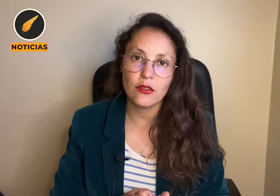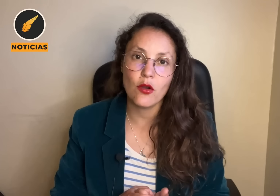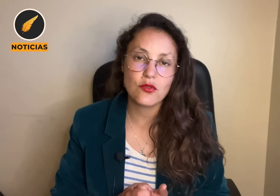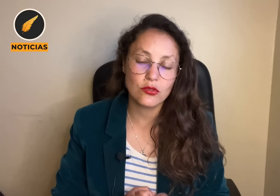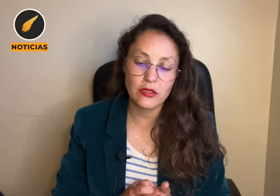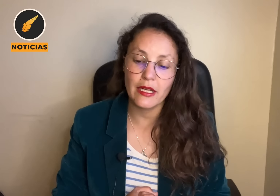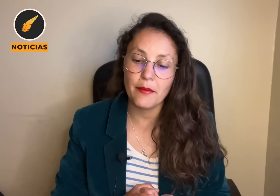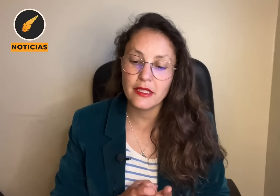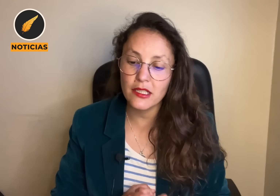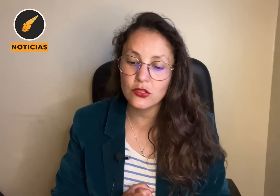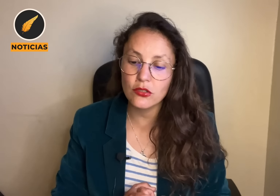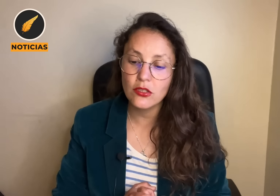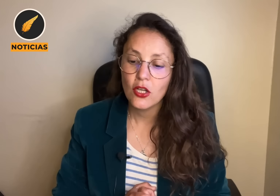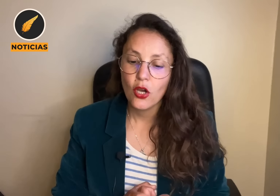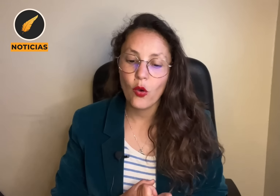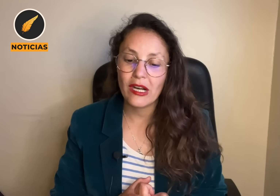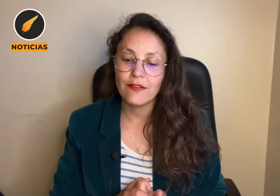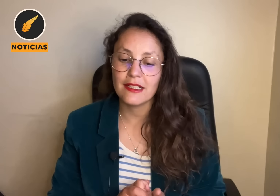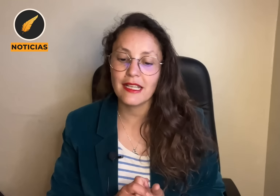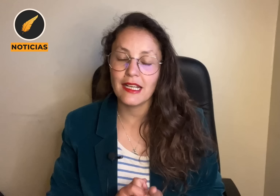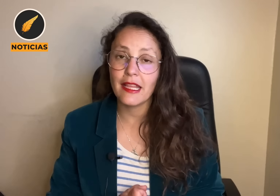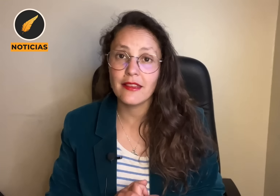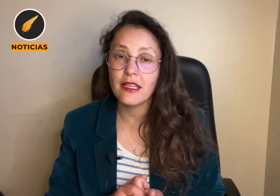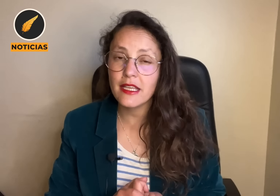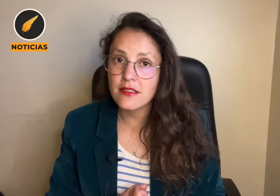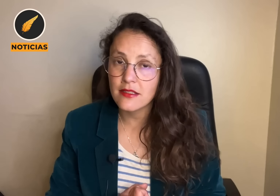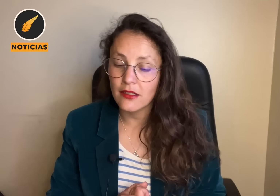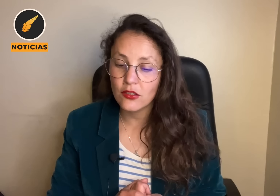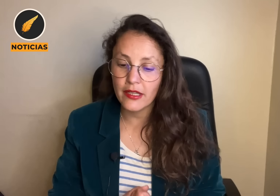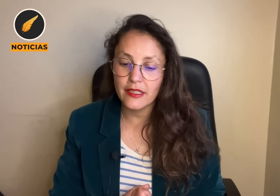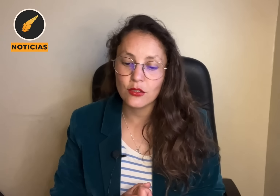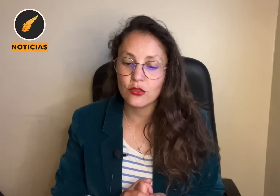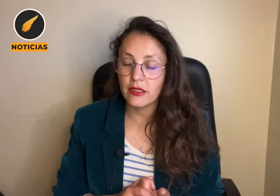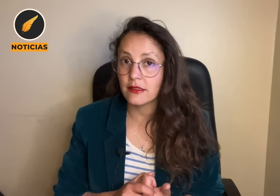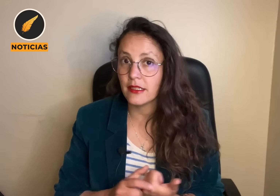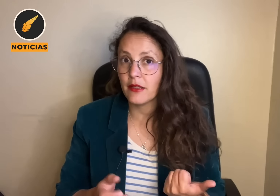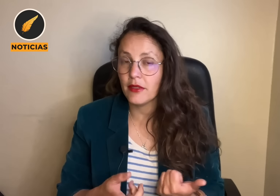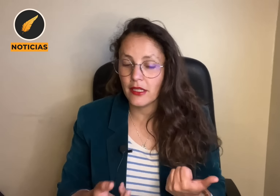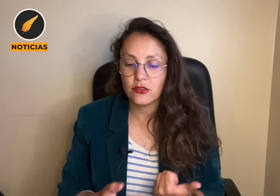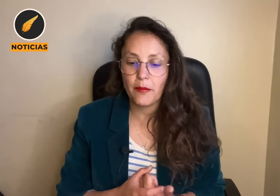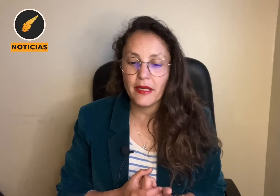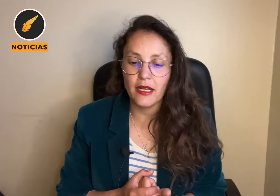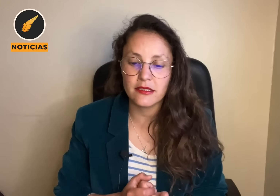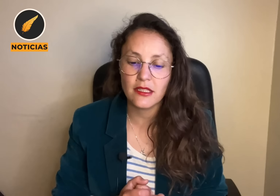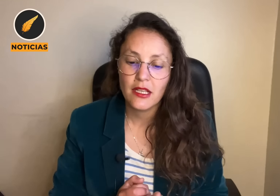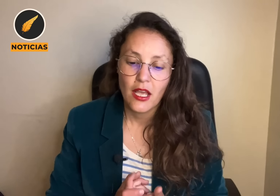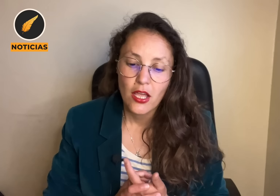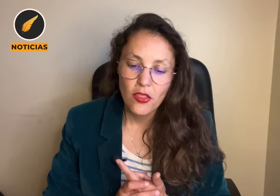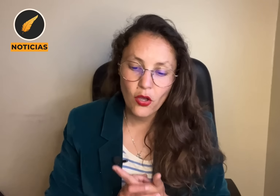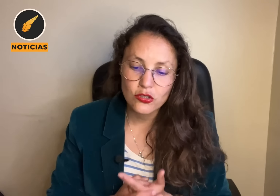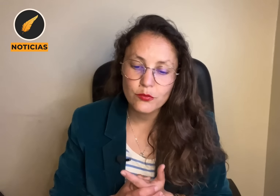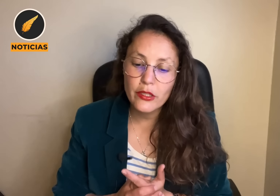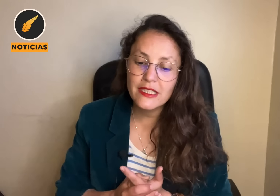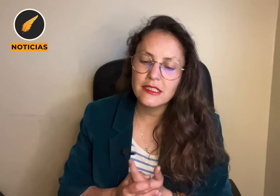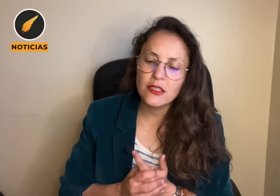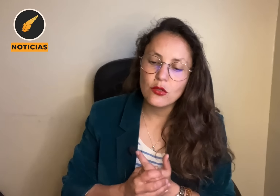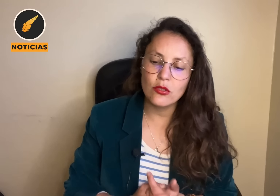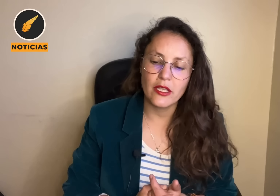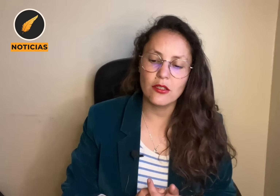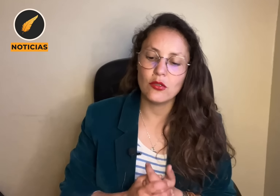ser obstrucción a la investigación o una falta a la ley de inteligencia, ¿ok? Estos serían investigaciones penales. Dos,